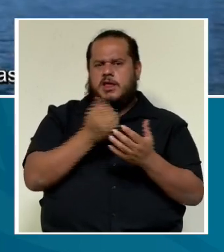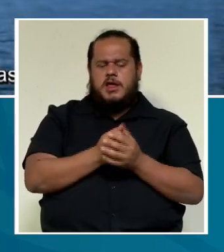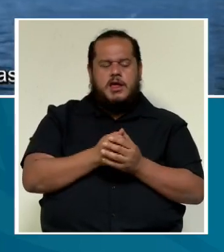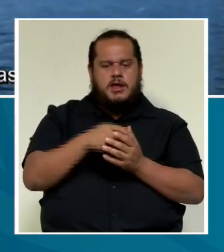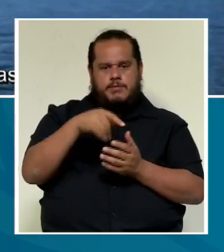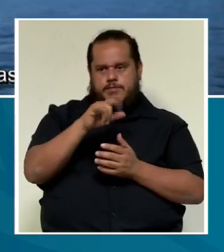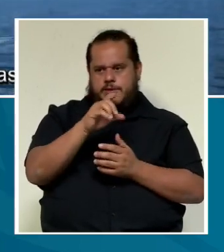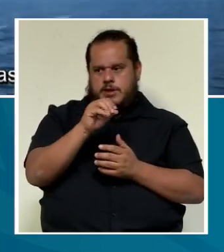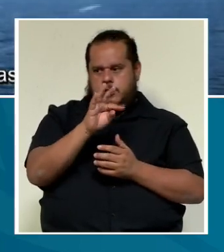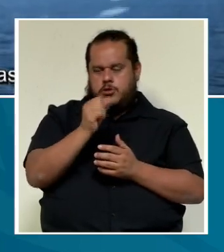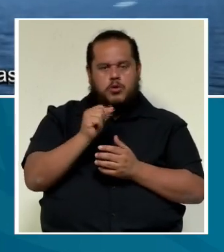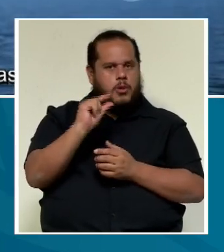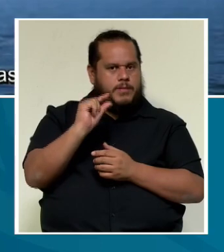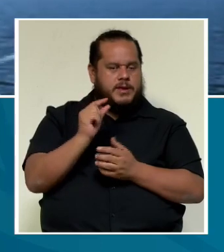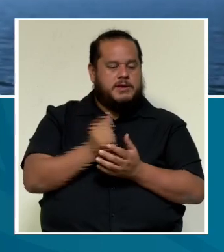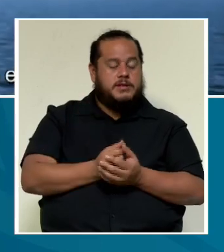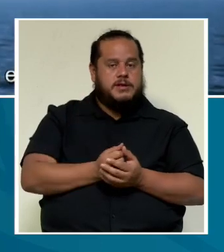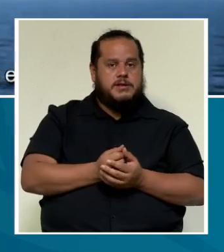piloto pequeñitas,